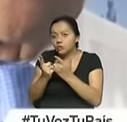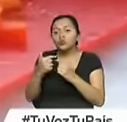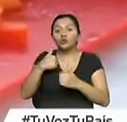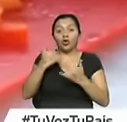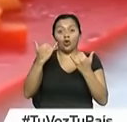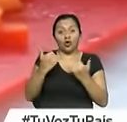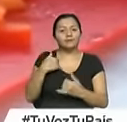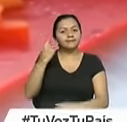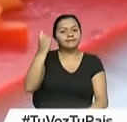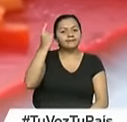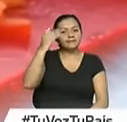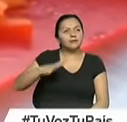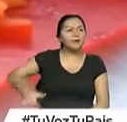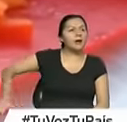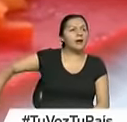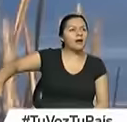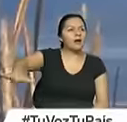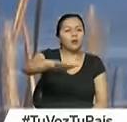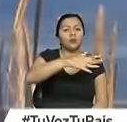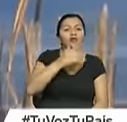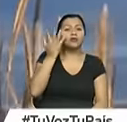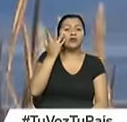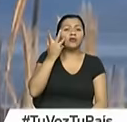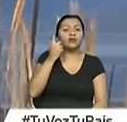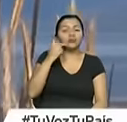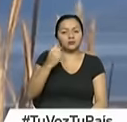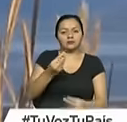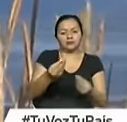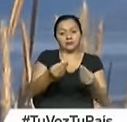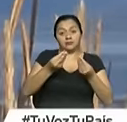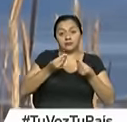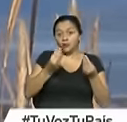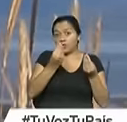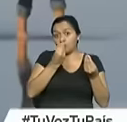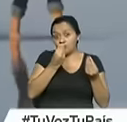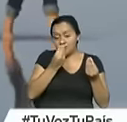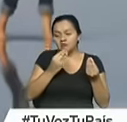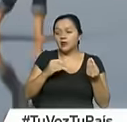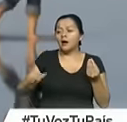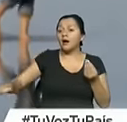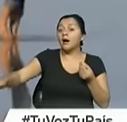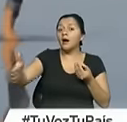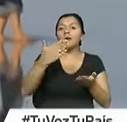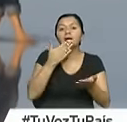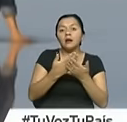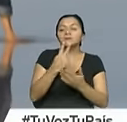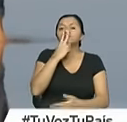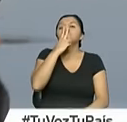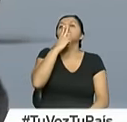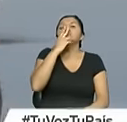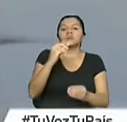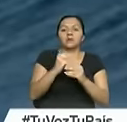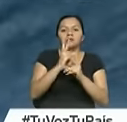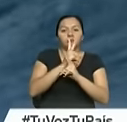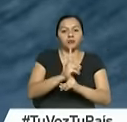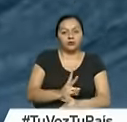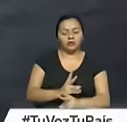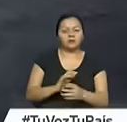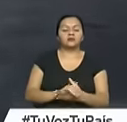que el océano juega en nuestras vidas diarias. Nos provee comida y oxígeno, nos protege y nos inspira.